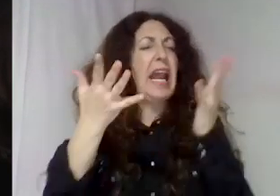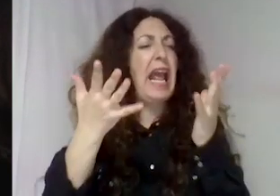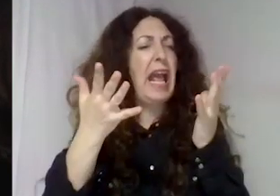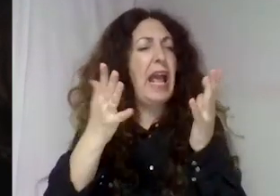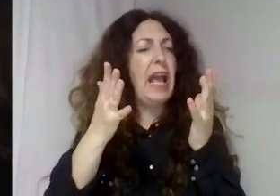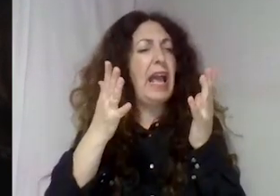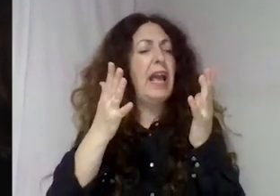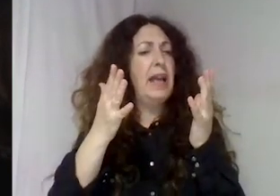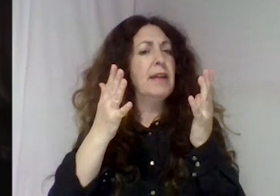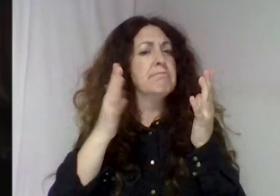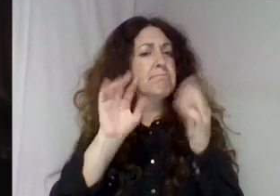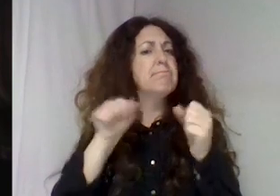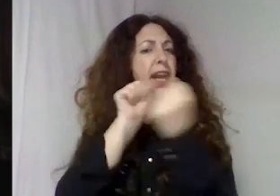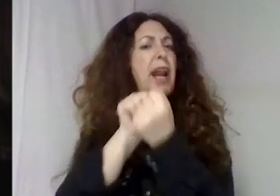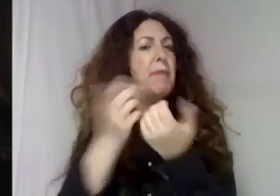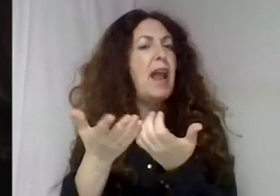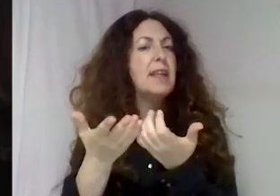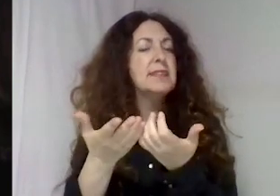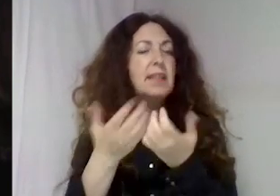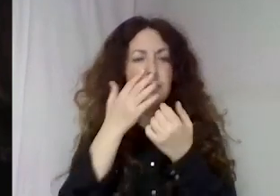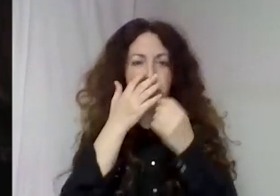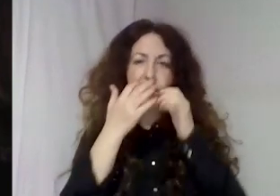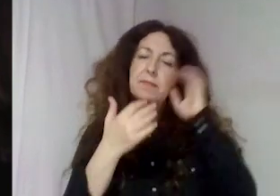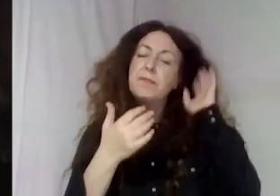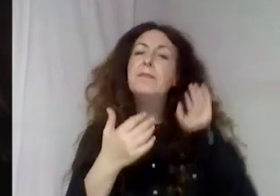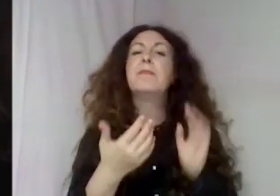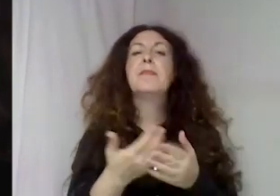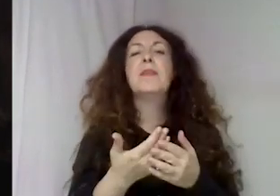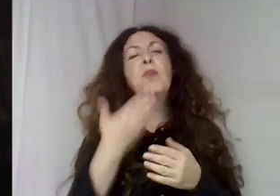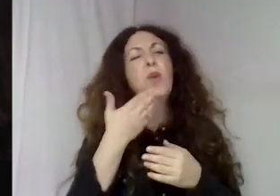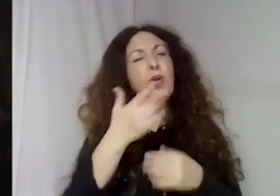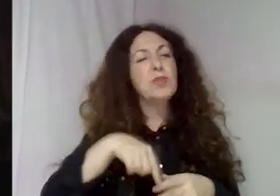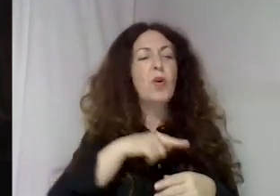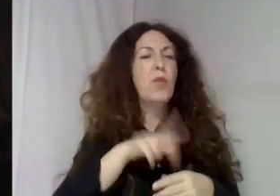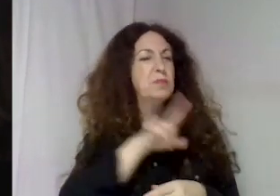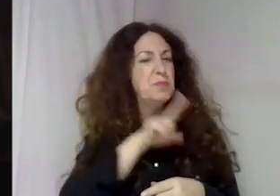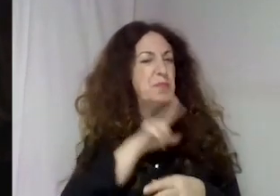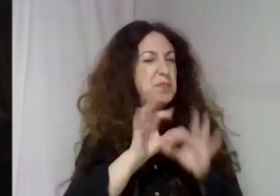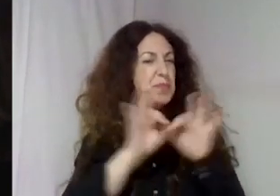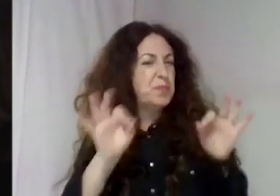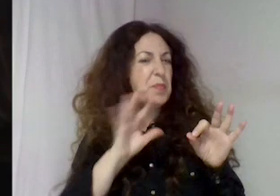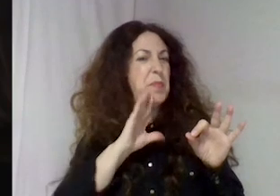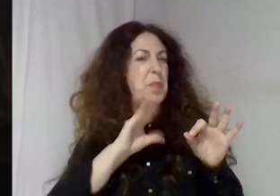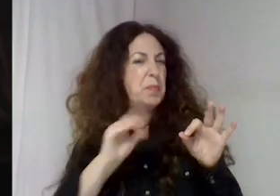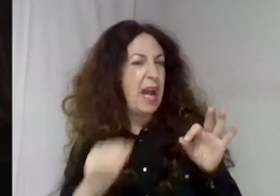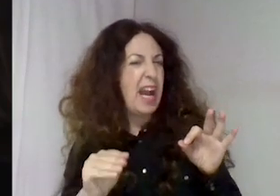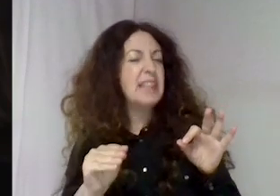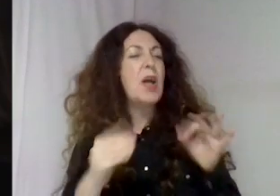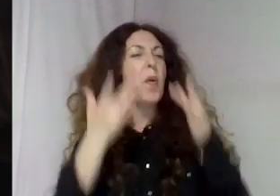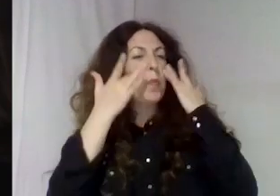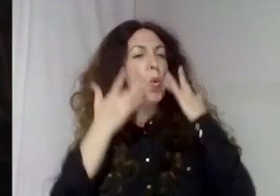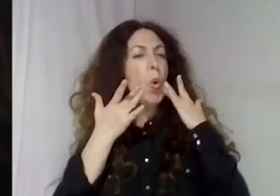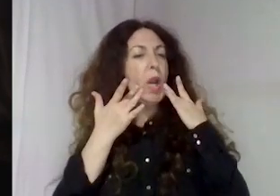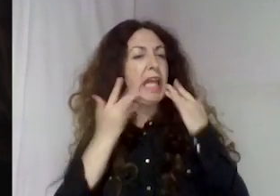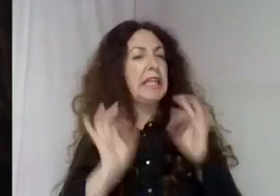Y por otra parte, la sociedad actualmente que se suponía que caminaba por una